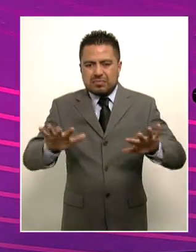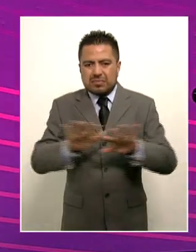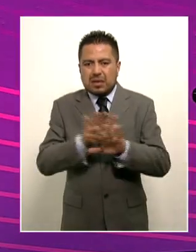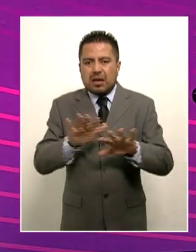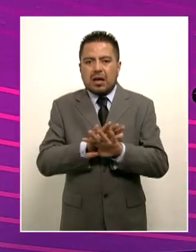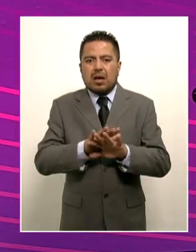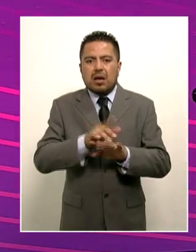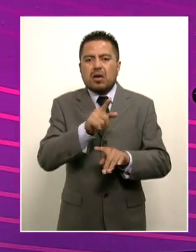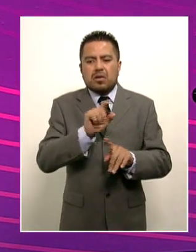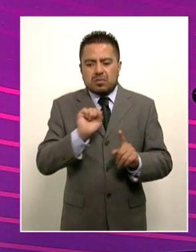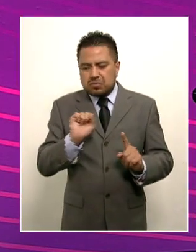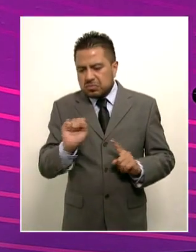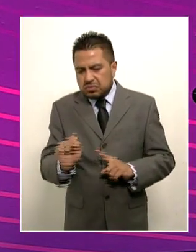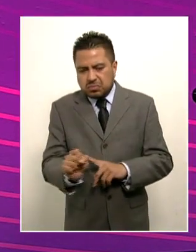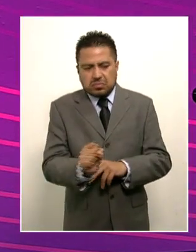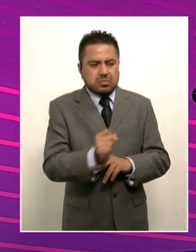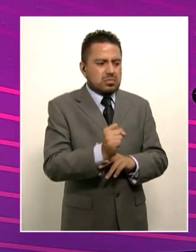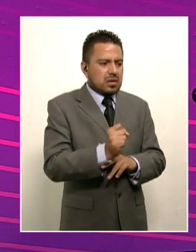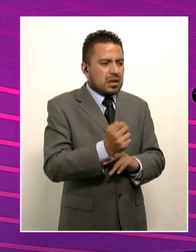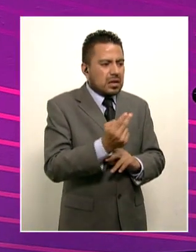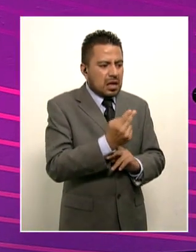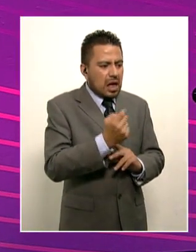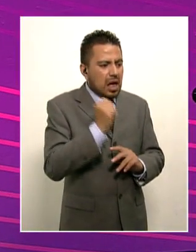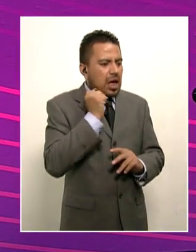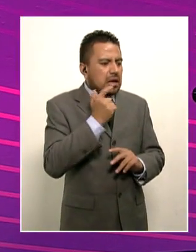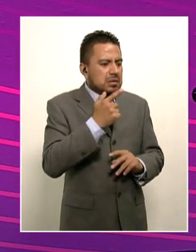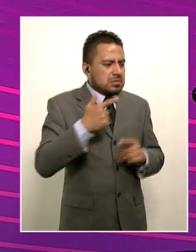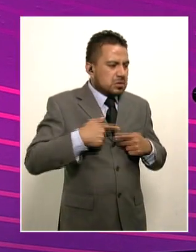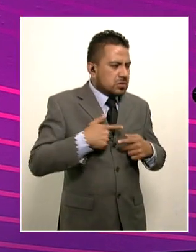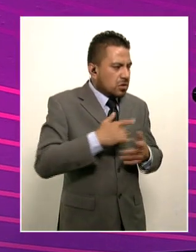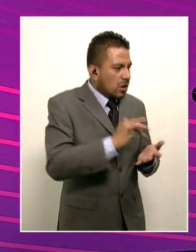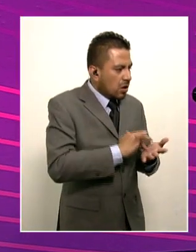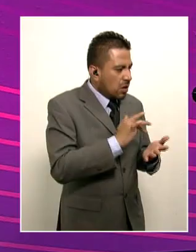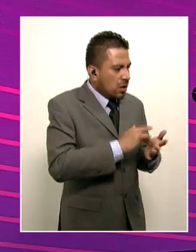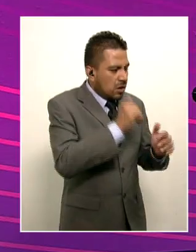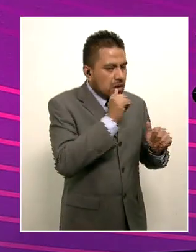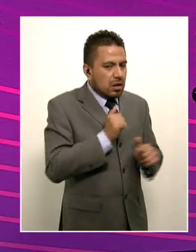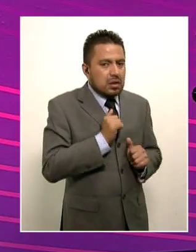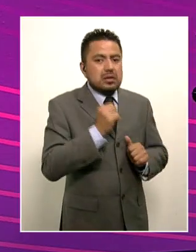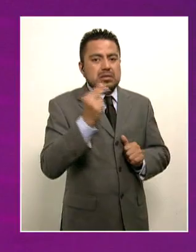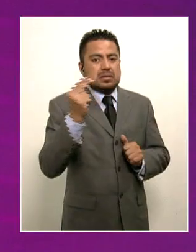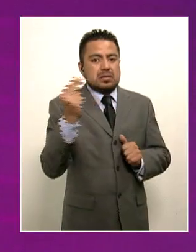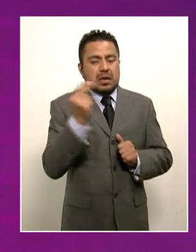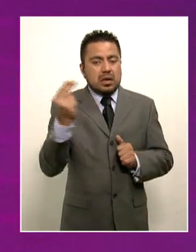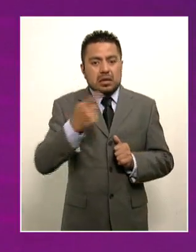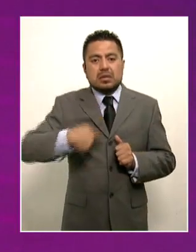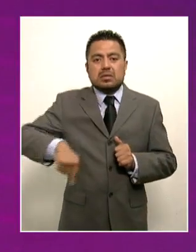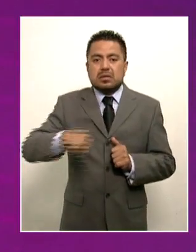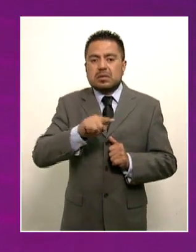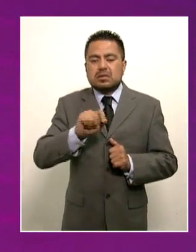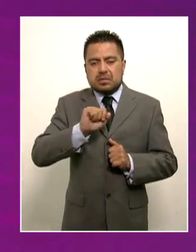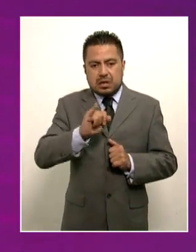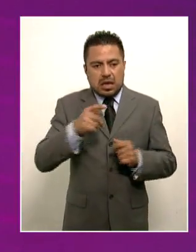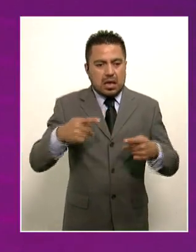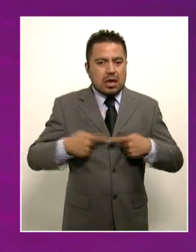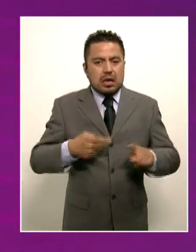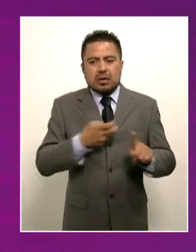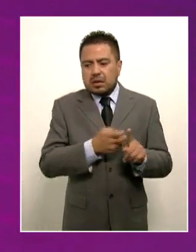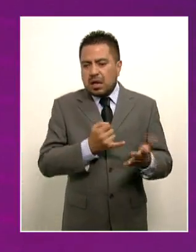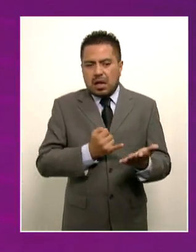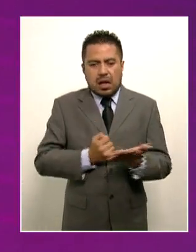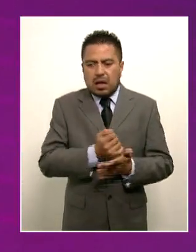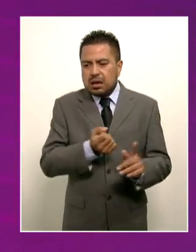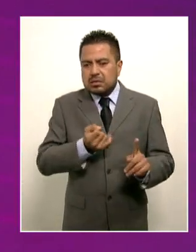Entonces, en lugar de voltear y decir, necesitamos que alguien sustituya a la persona, necesitamos que alguien, si esa persona lo decide